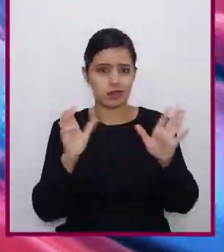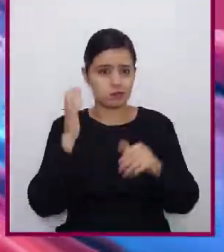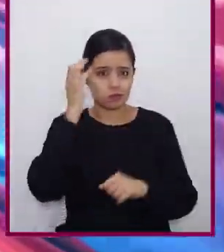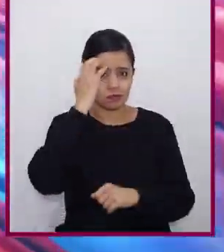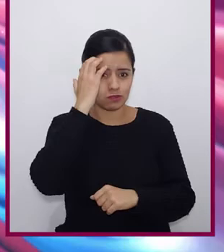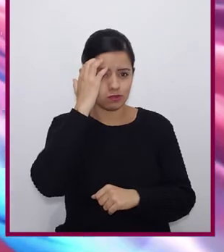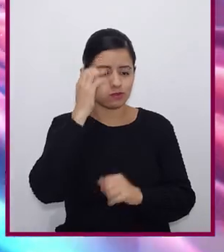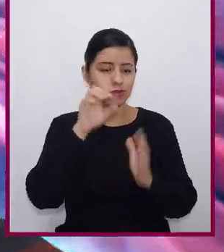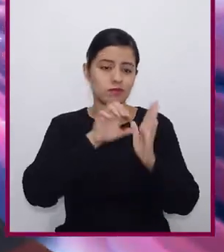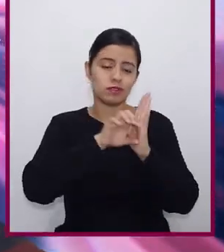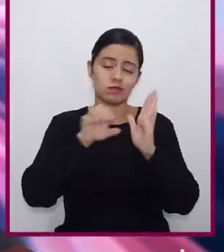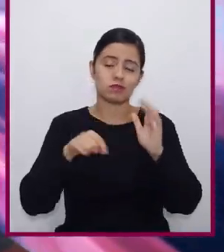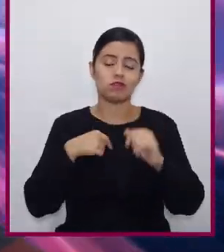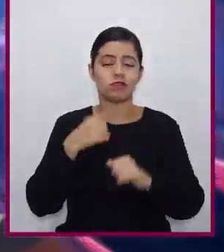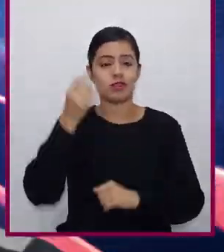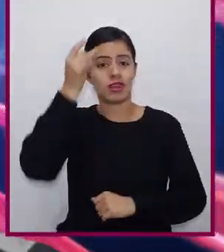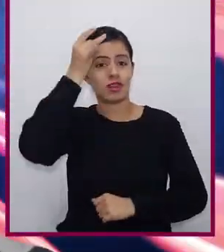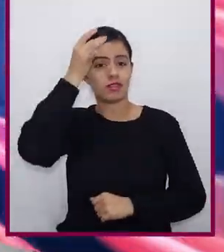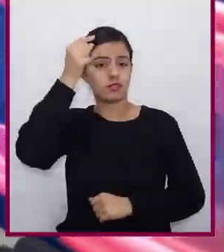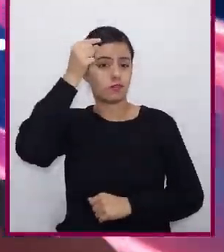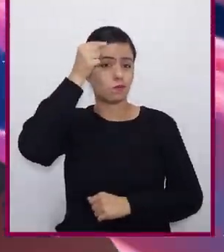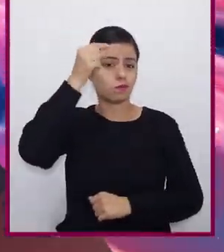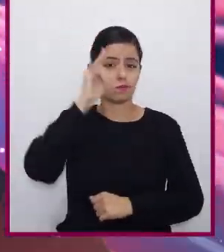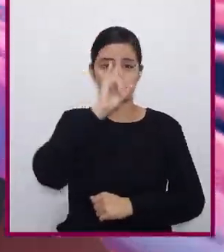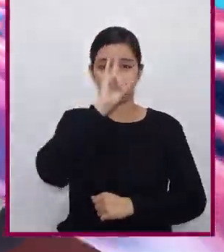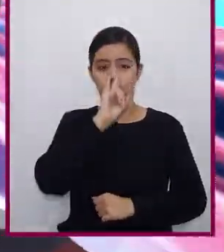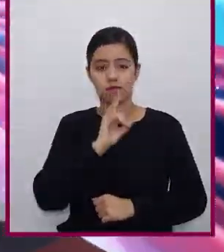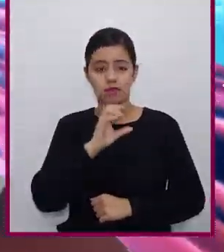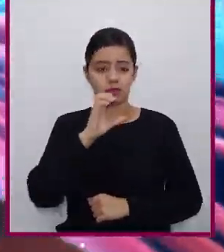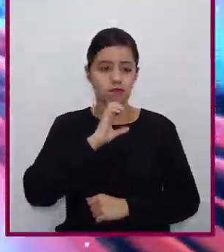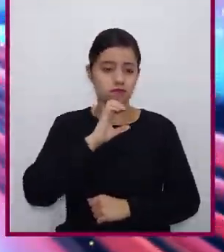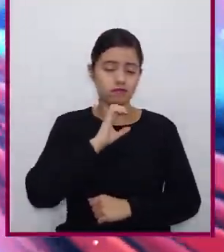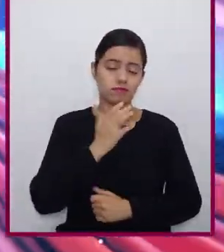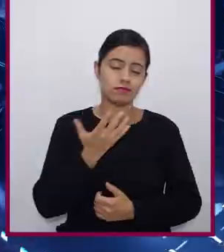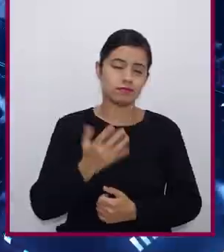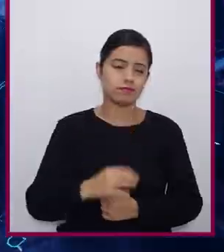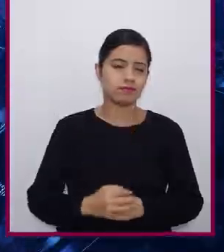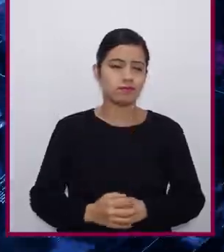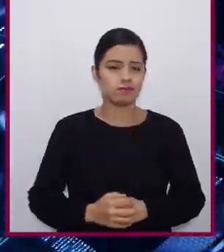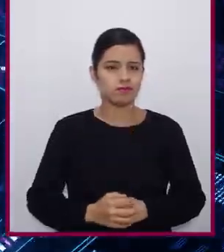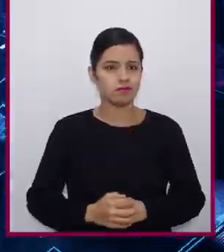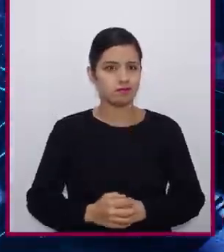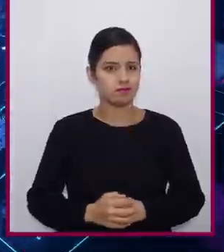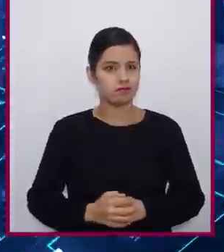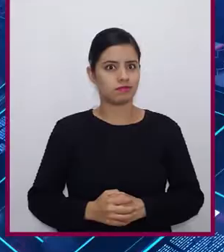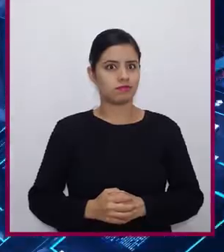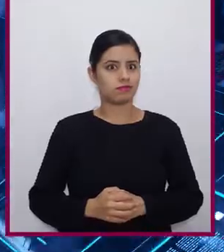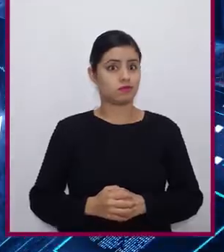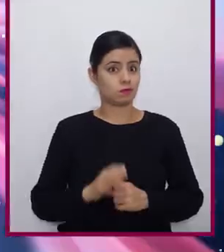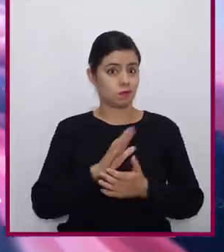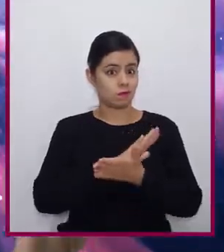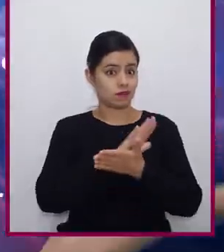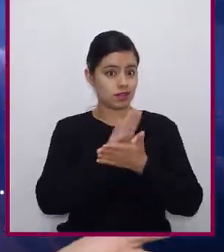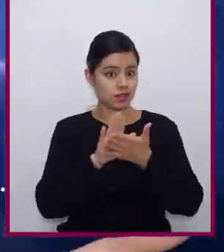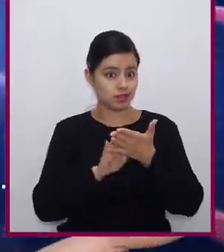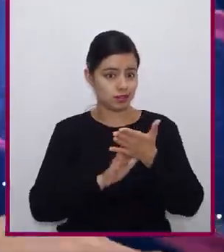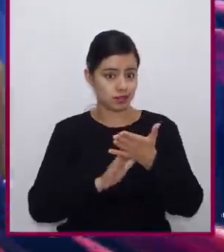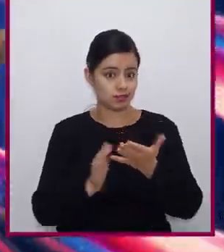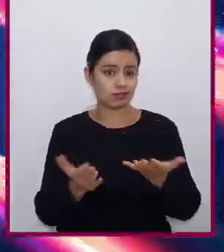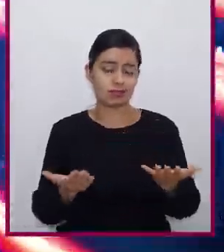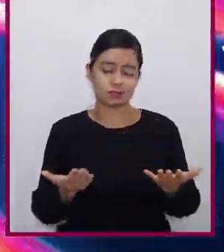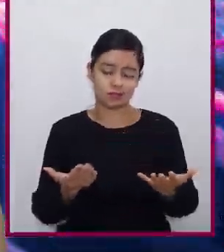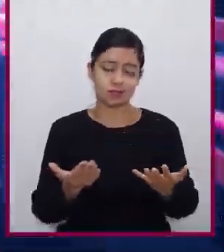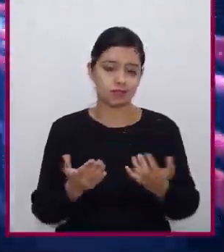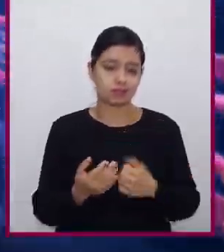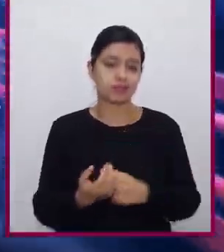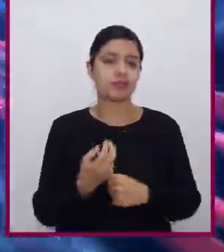atributos está que soy muy inteligente, guapa, curiosa, no lo sé. Uy, qué modesta. Así es, ese